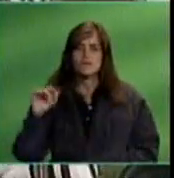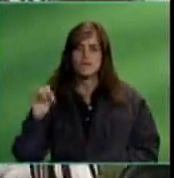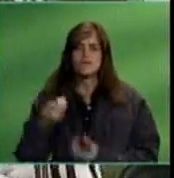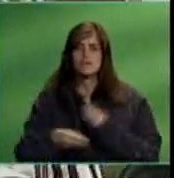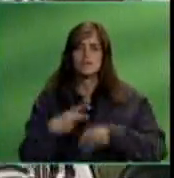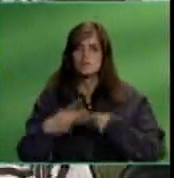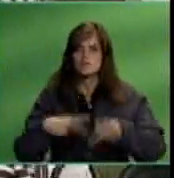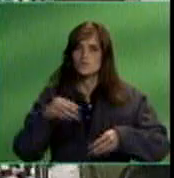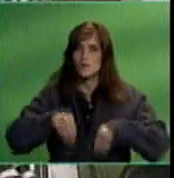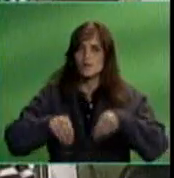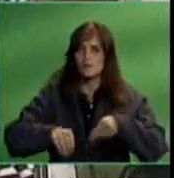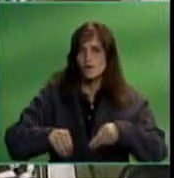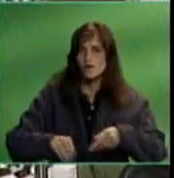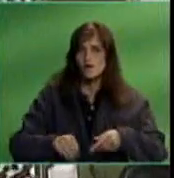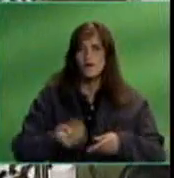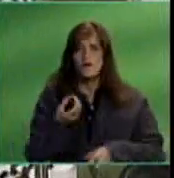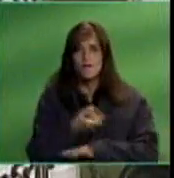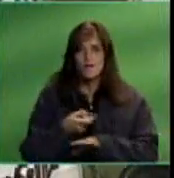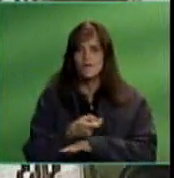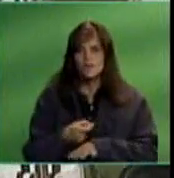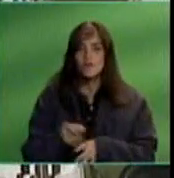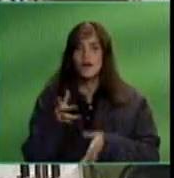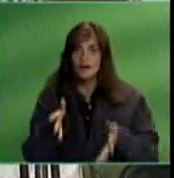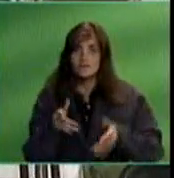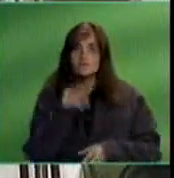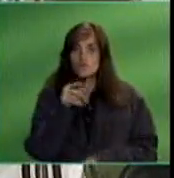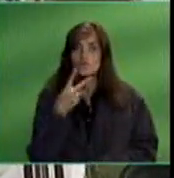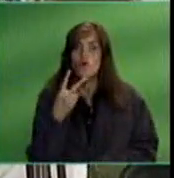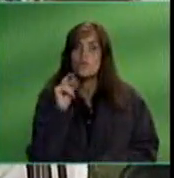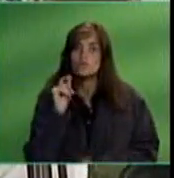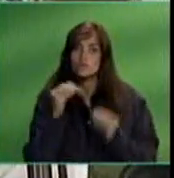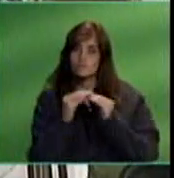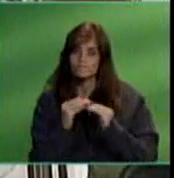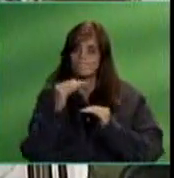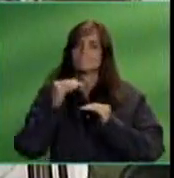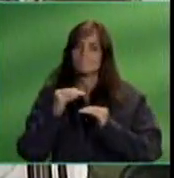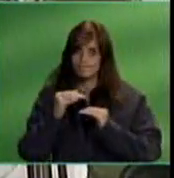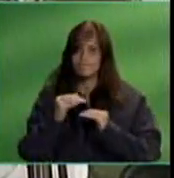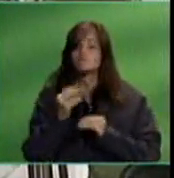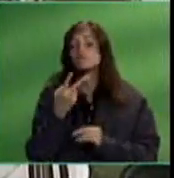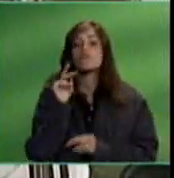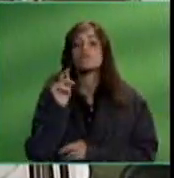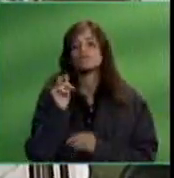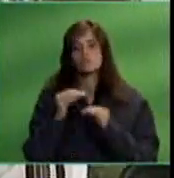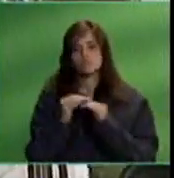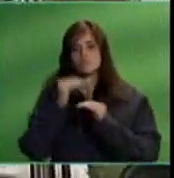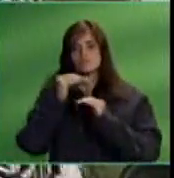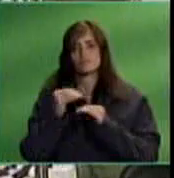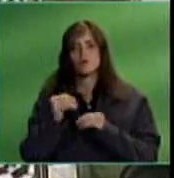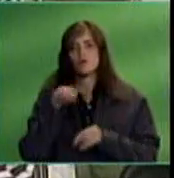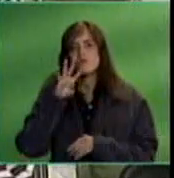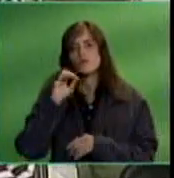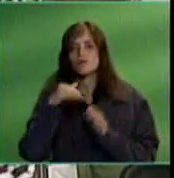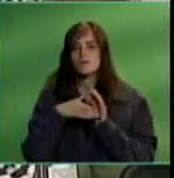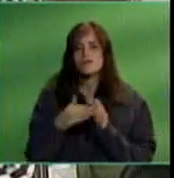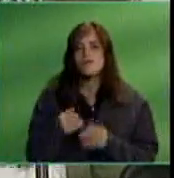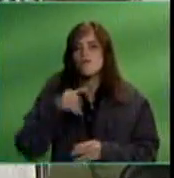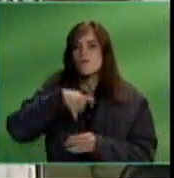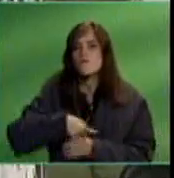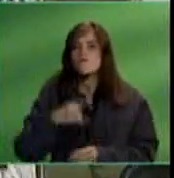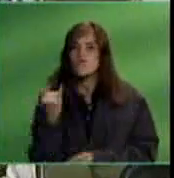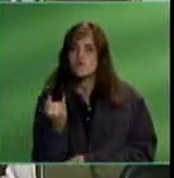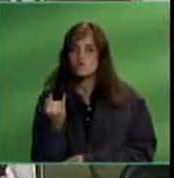proceso electoral de las gobernaciones donde ganaste por dos puntos por dos puntos por 40,000 votos